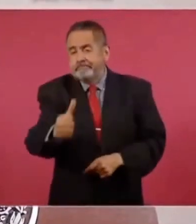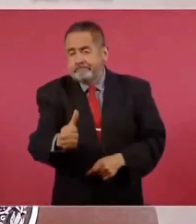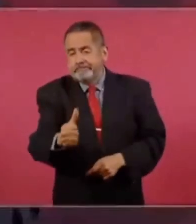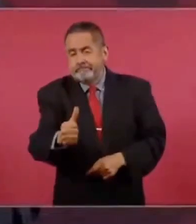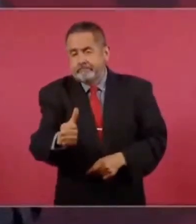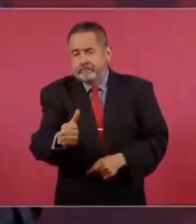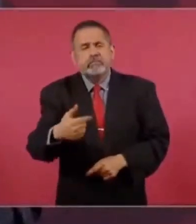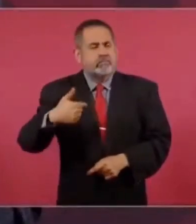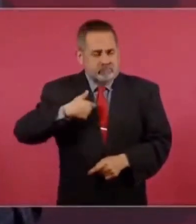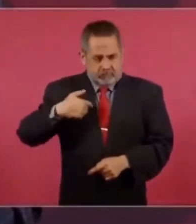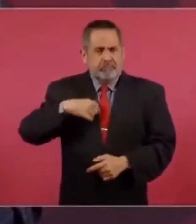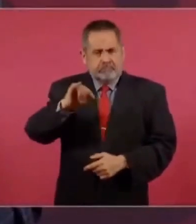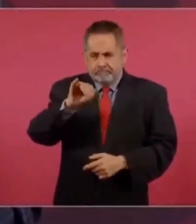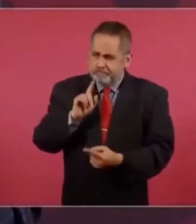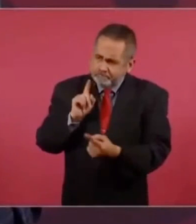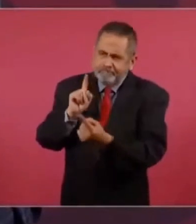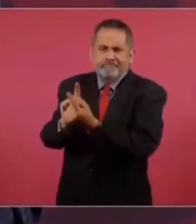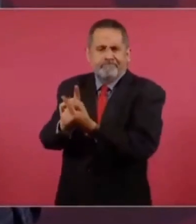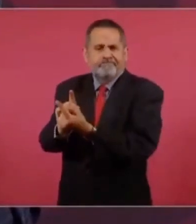Nosotros,